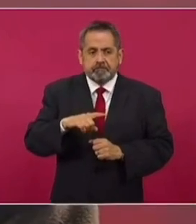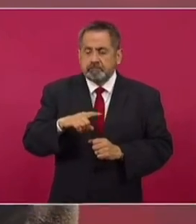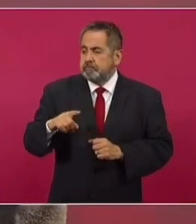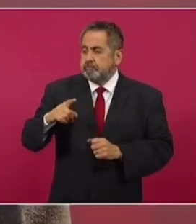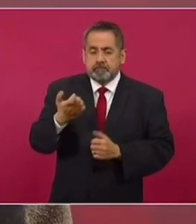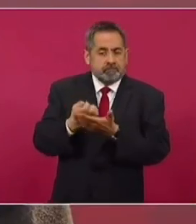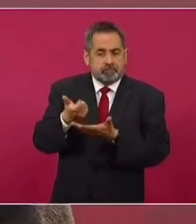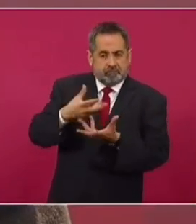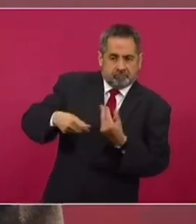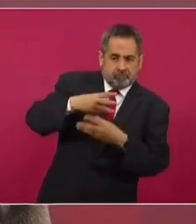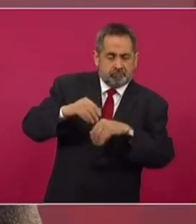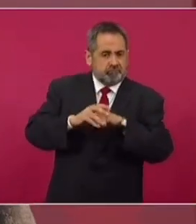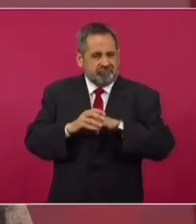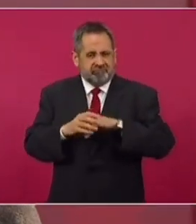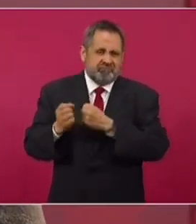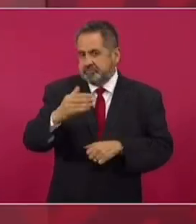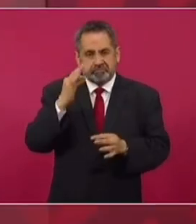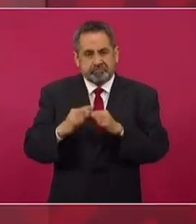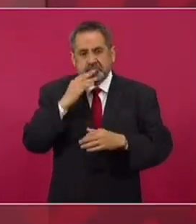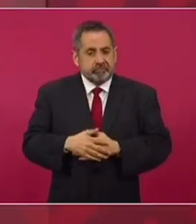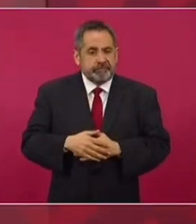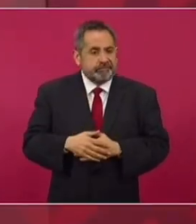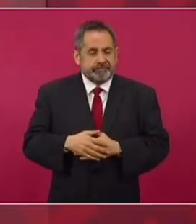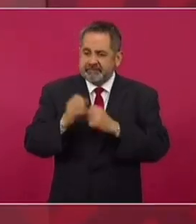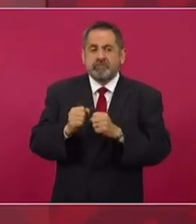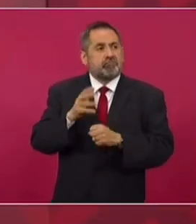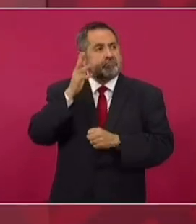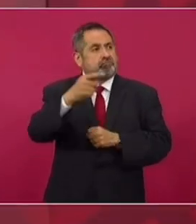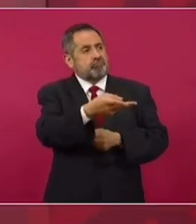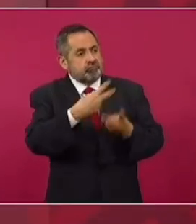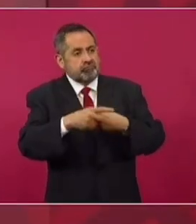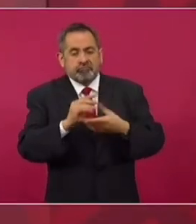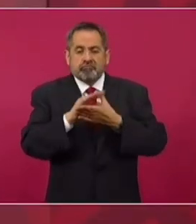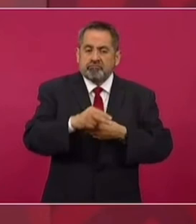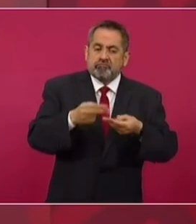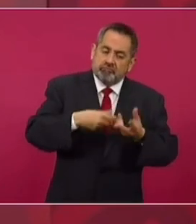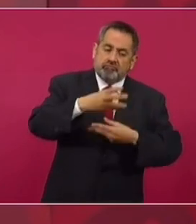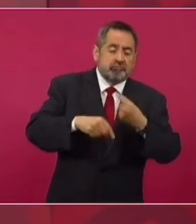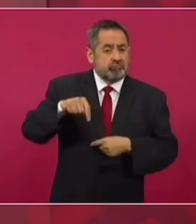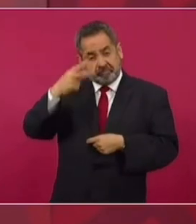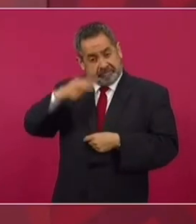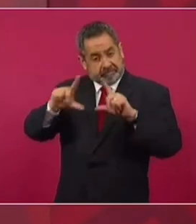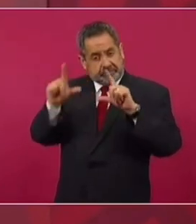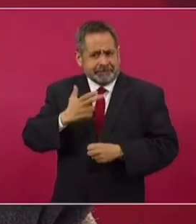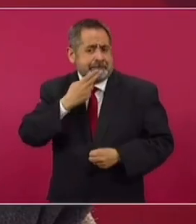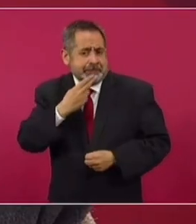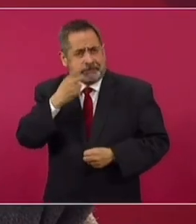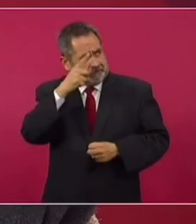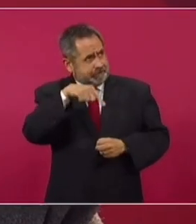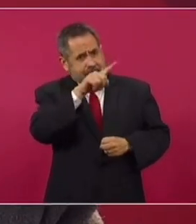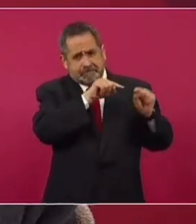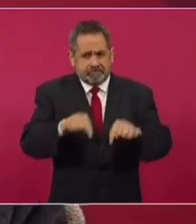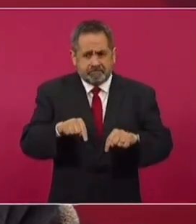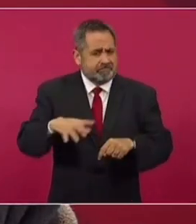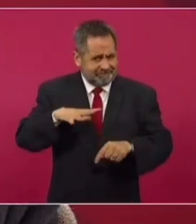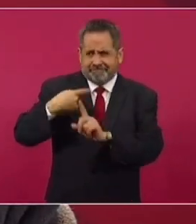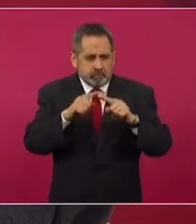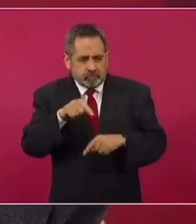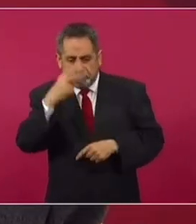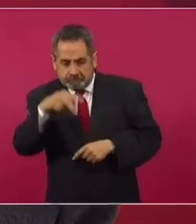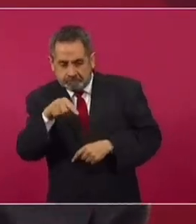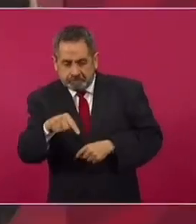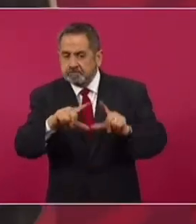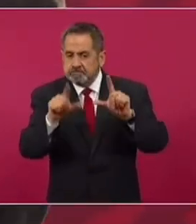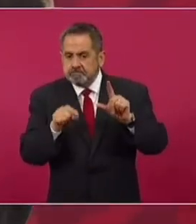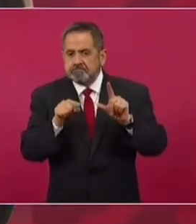integración económica de América del Norte. Hemos garantizado la inversión. México tiene condiciones muy favorables. Es